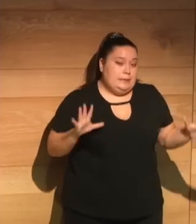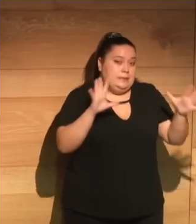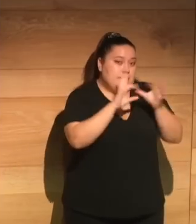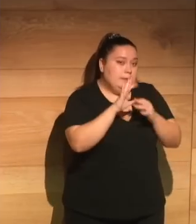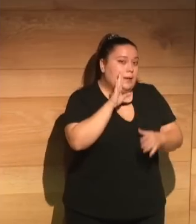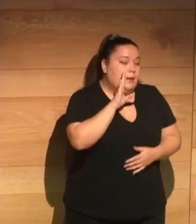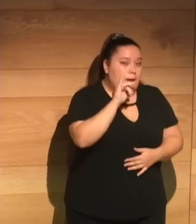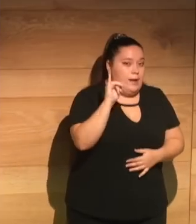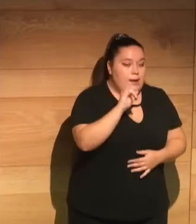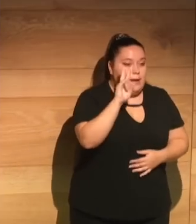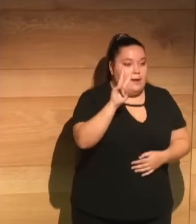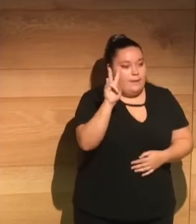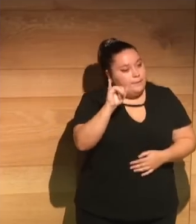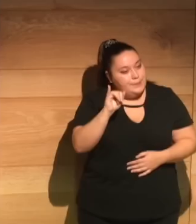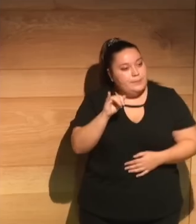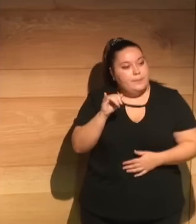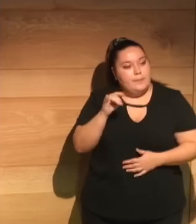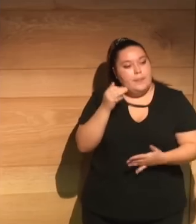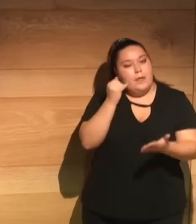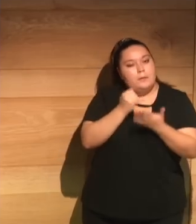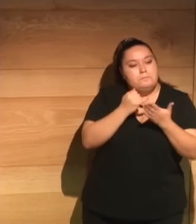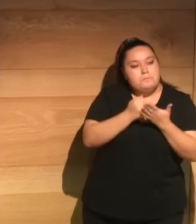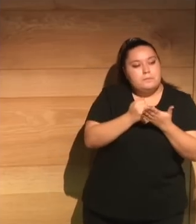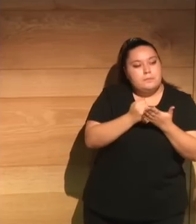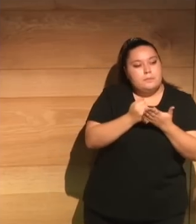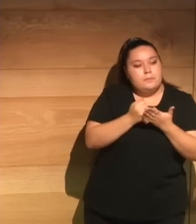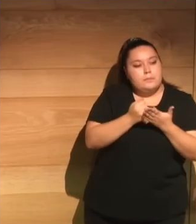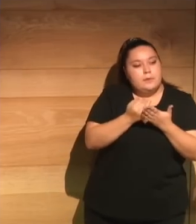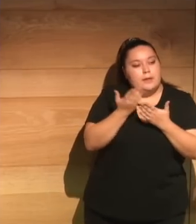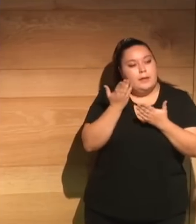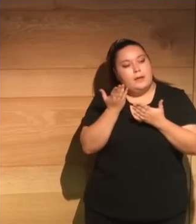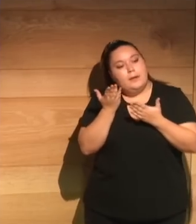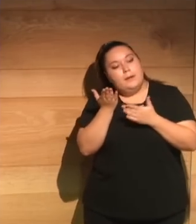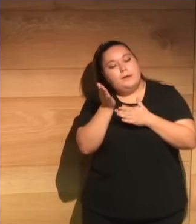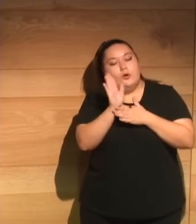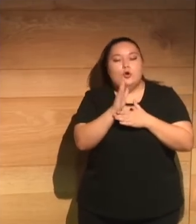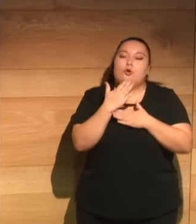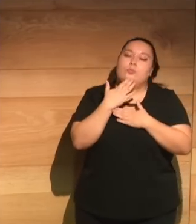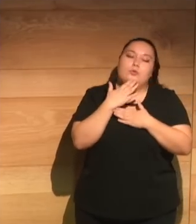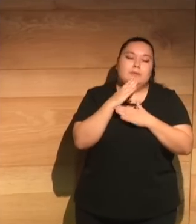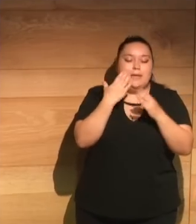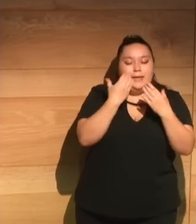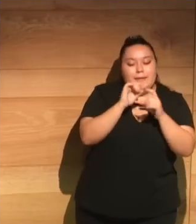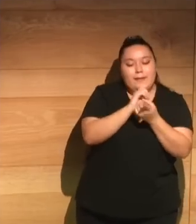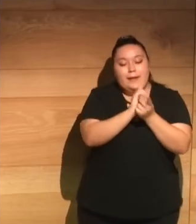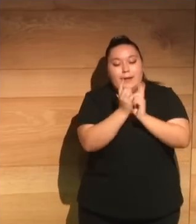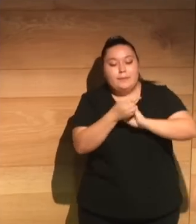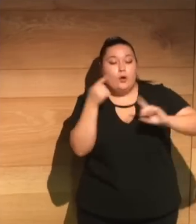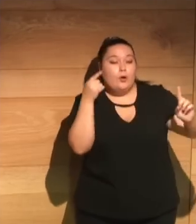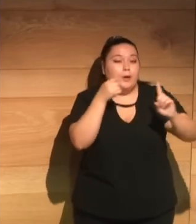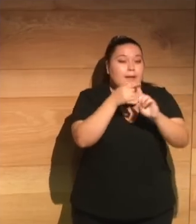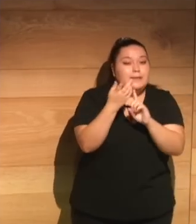antes Javi, empieza a probarse también a, durante la representación de los faunos, ir cambiando las lentes para